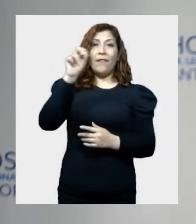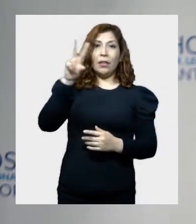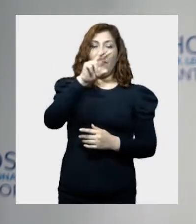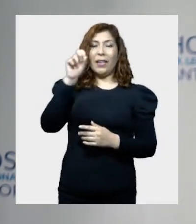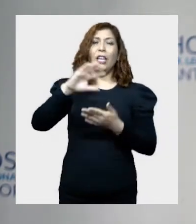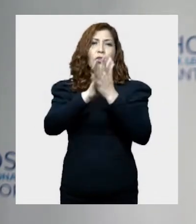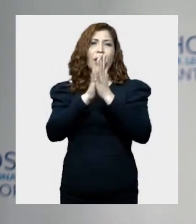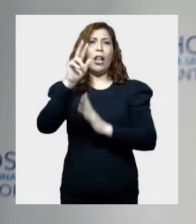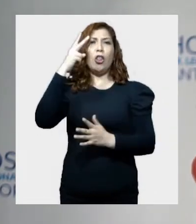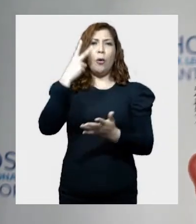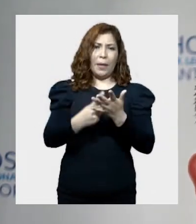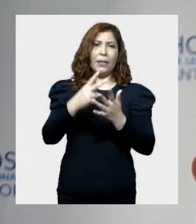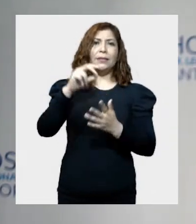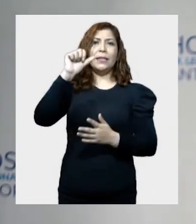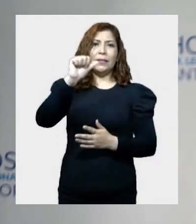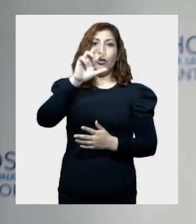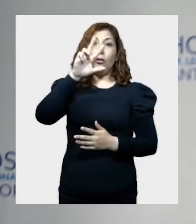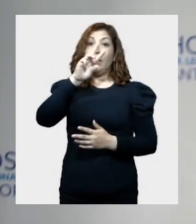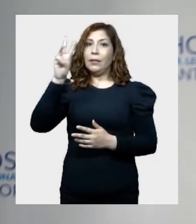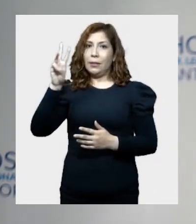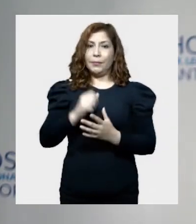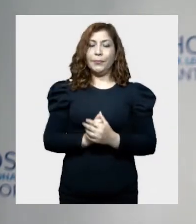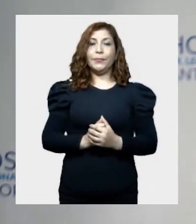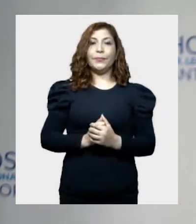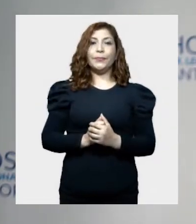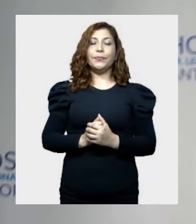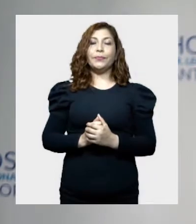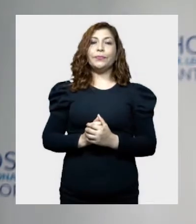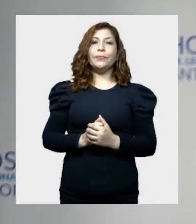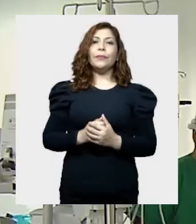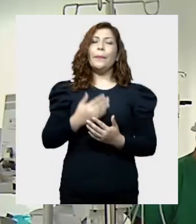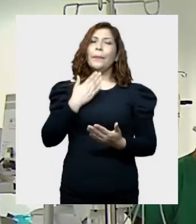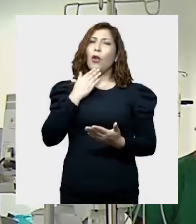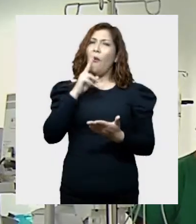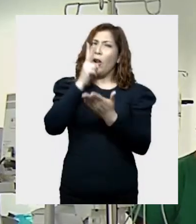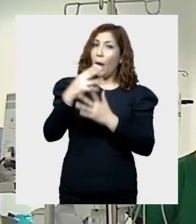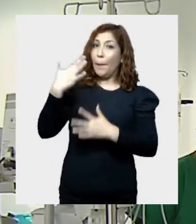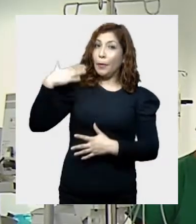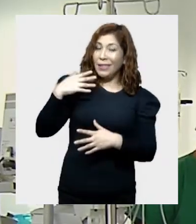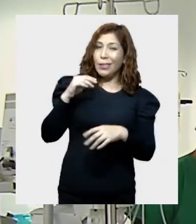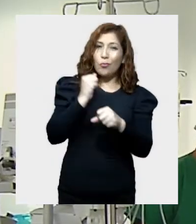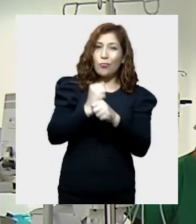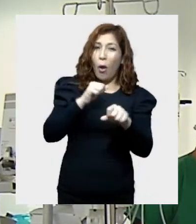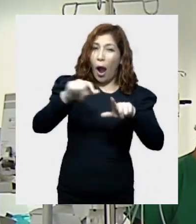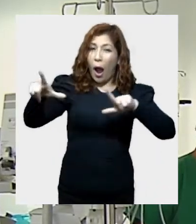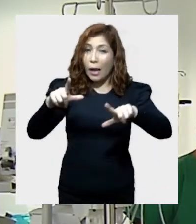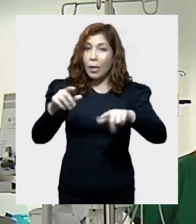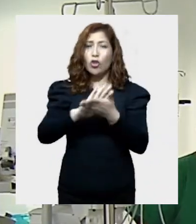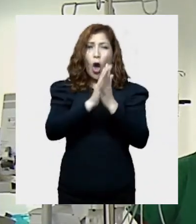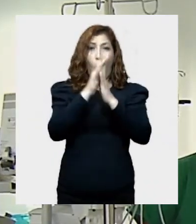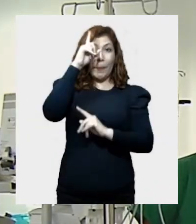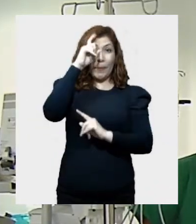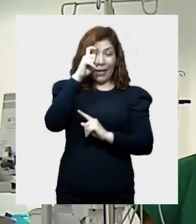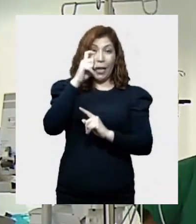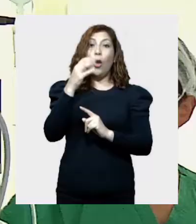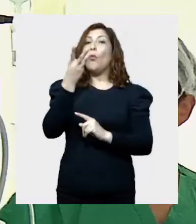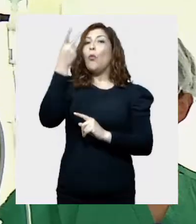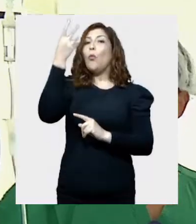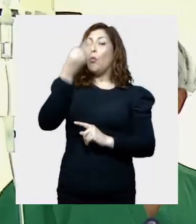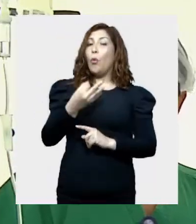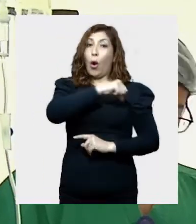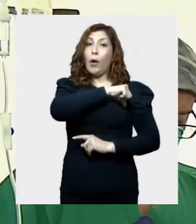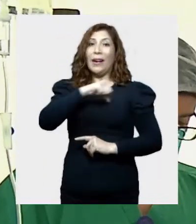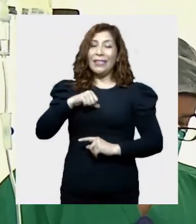un total de 2.693. Un valor importante de gestión en todos los hospitales es el porcentaje de intervenciones